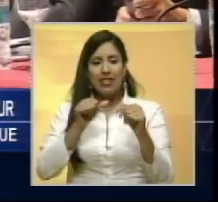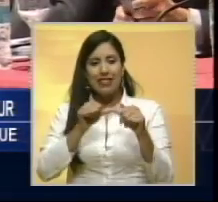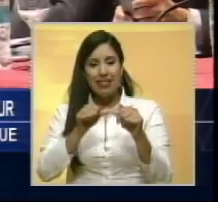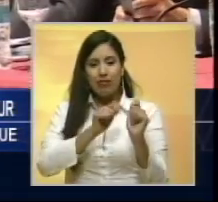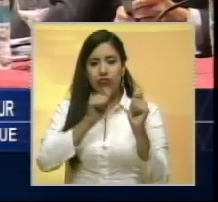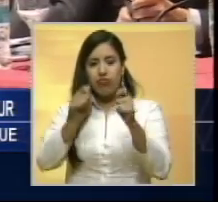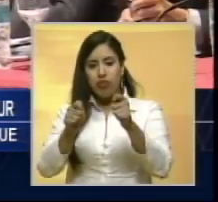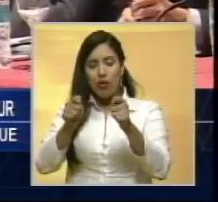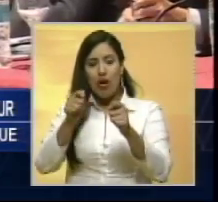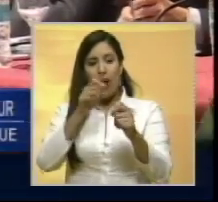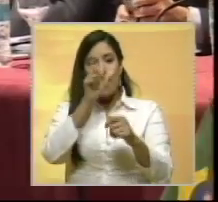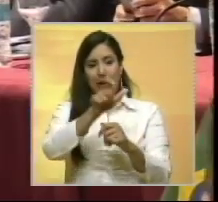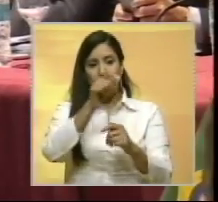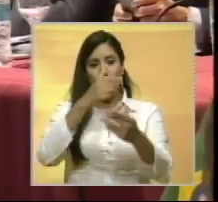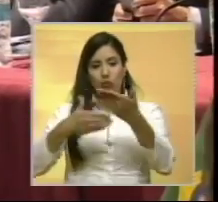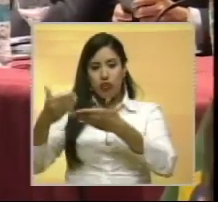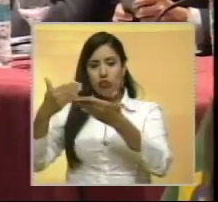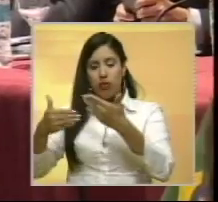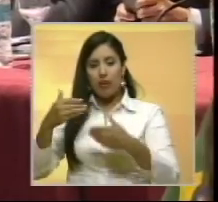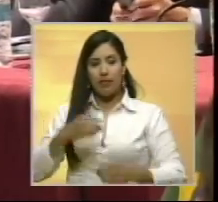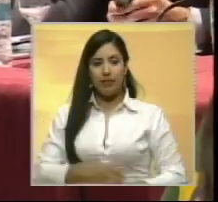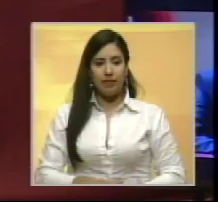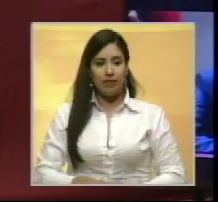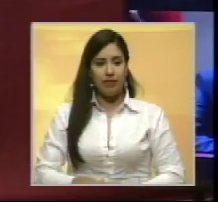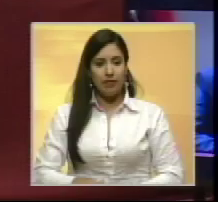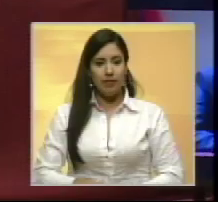continuidad de la presidencia pro tempore del Mercosur.